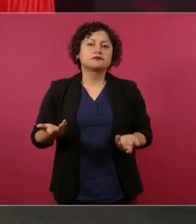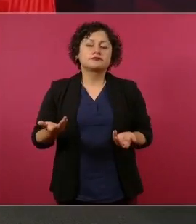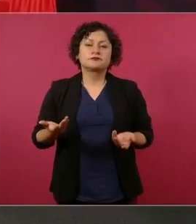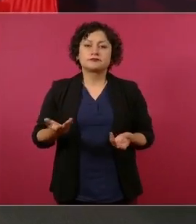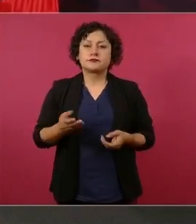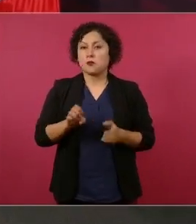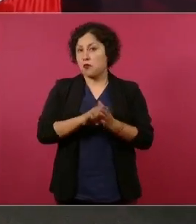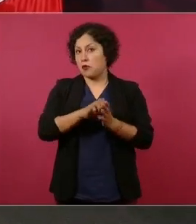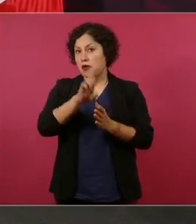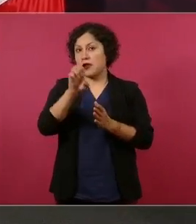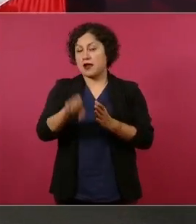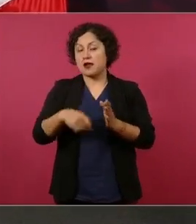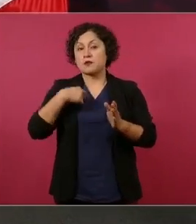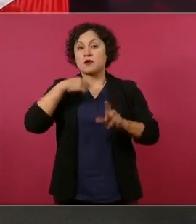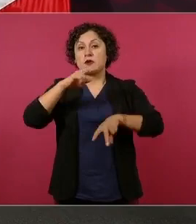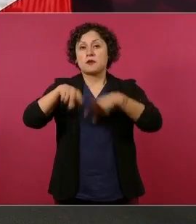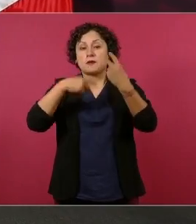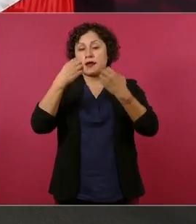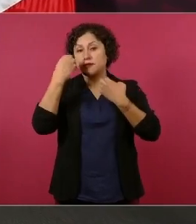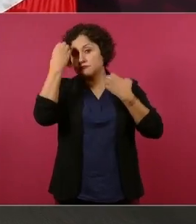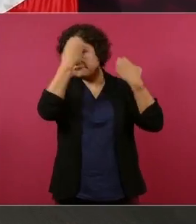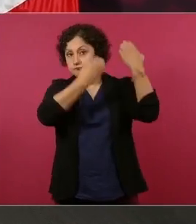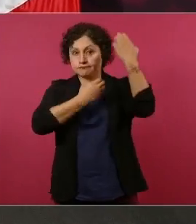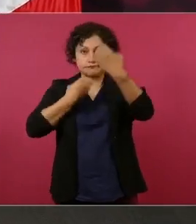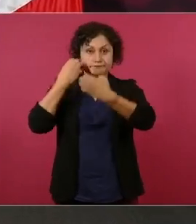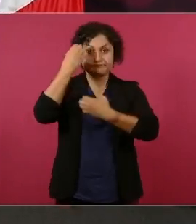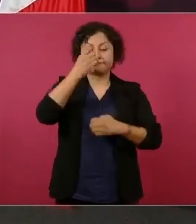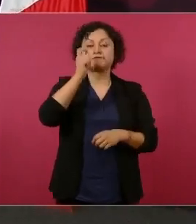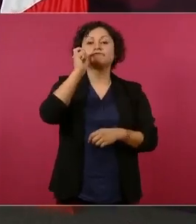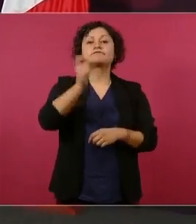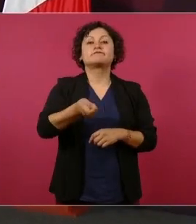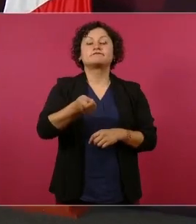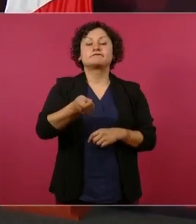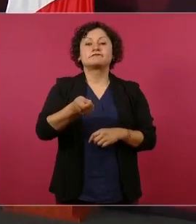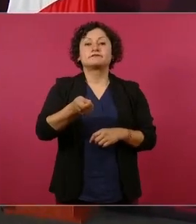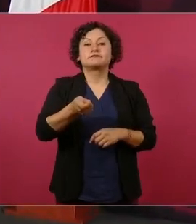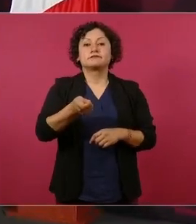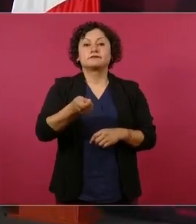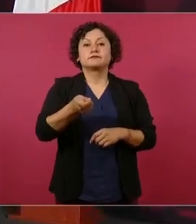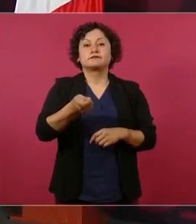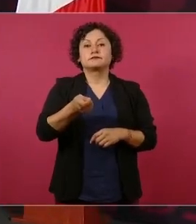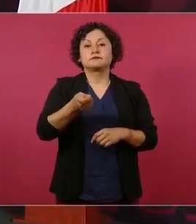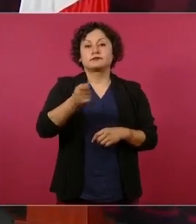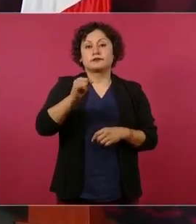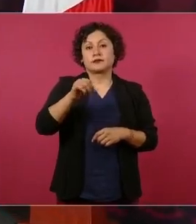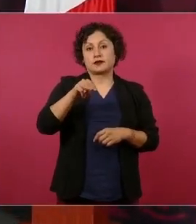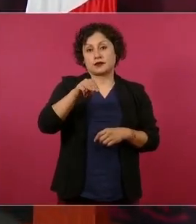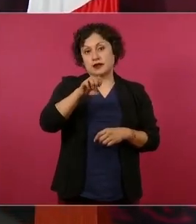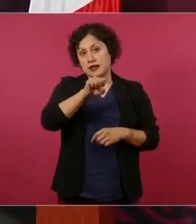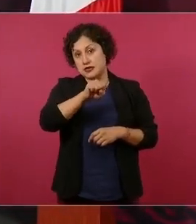Tenemos que ver, evaluar todavía el programa IMSS